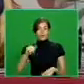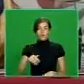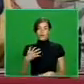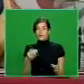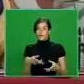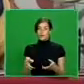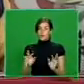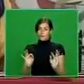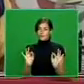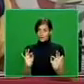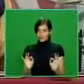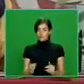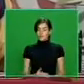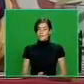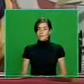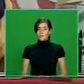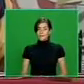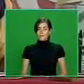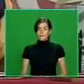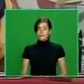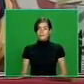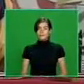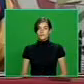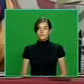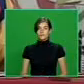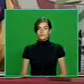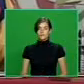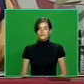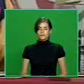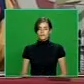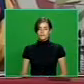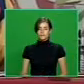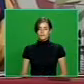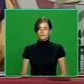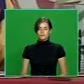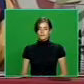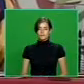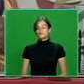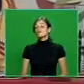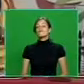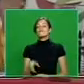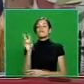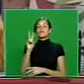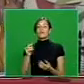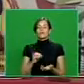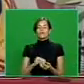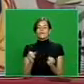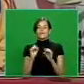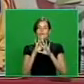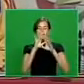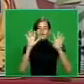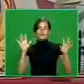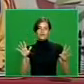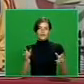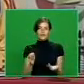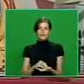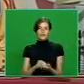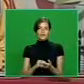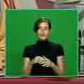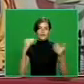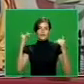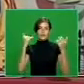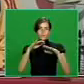tenemos invitados especiales recientemente Venezuela volvió a brillar en el